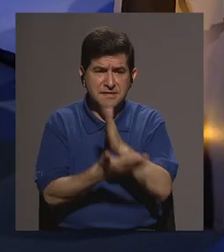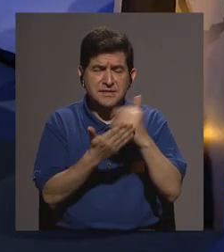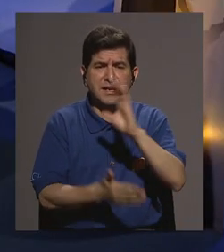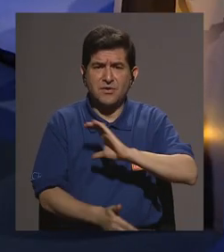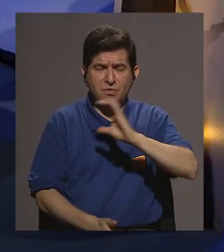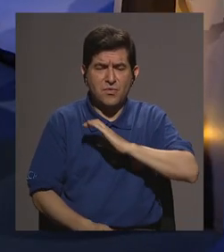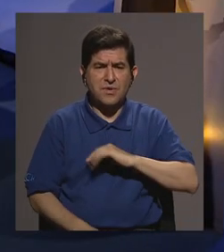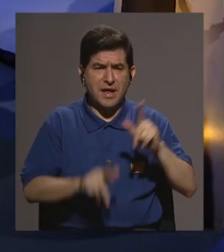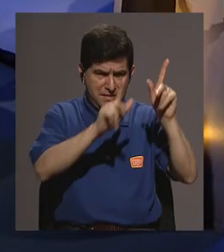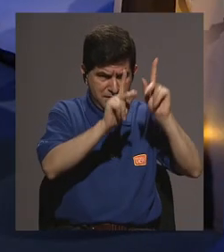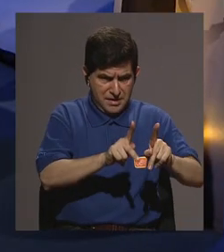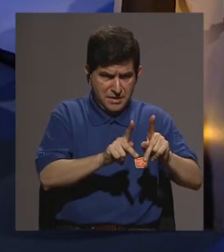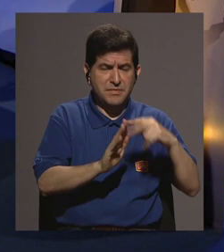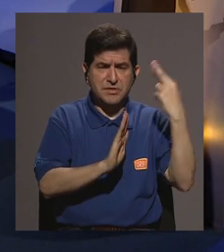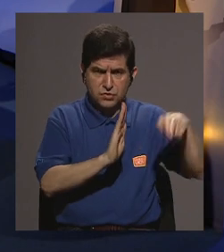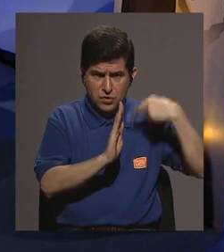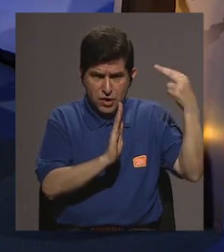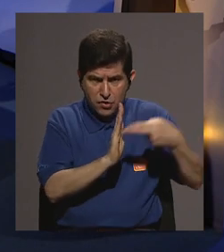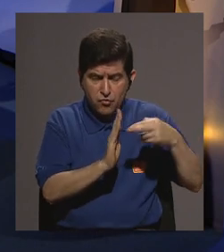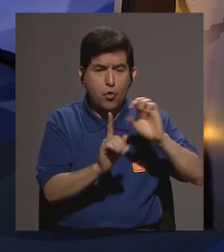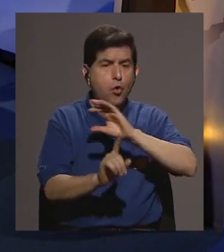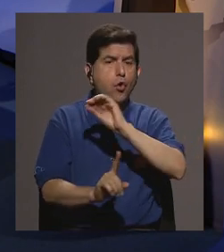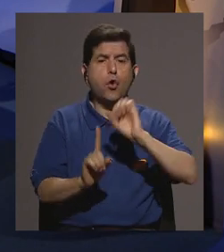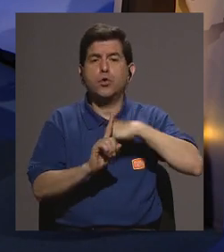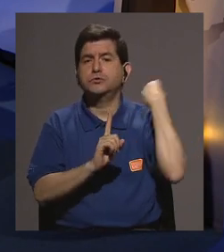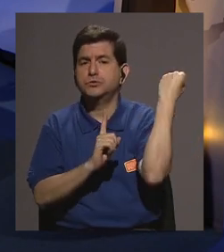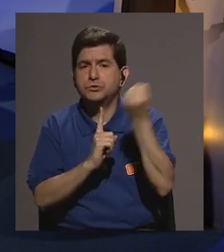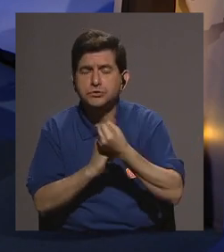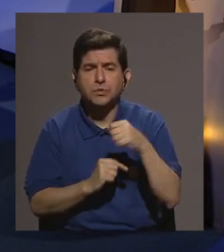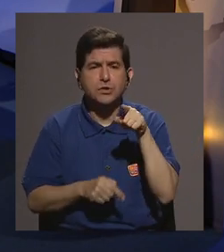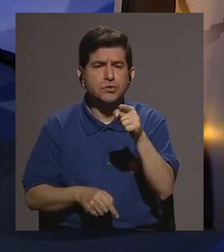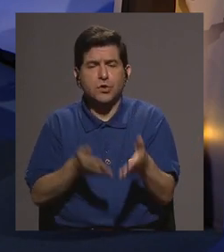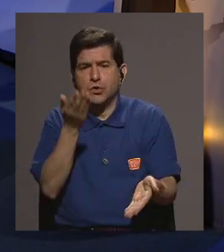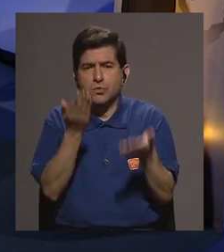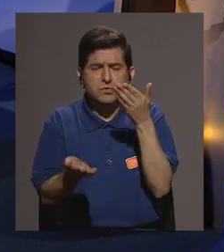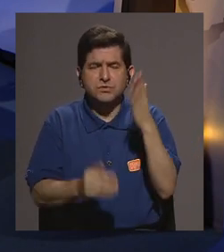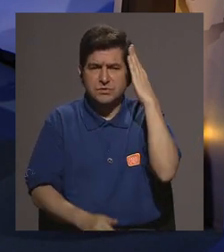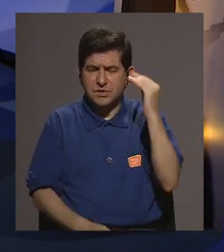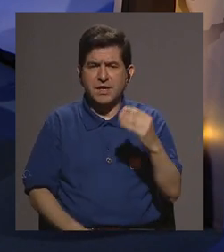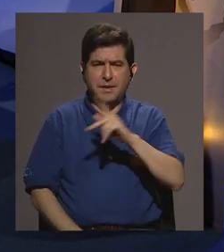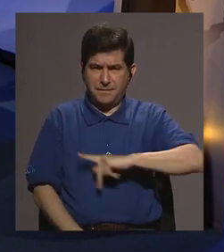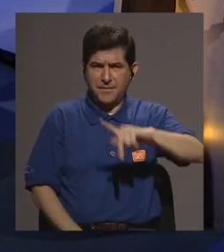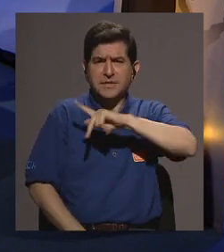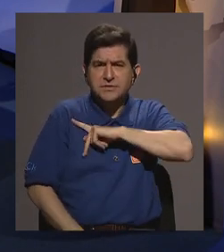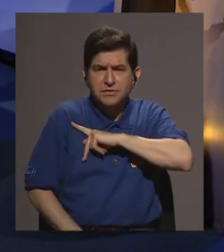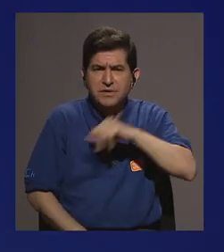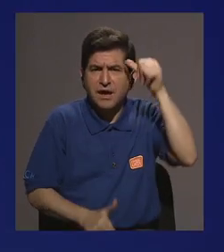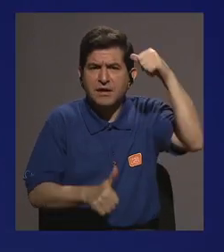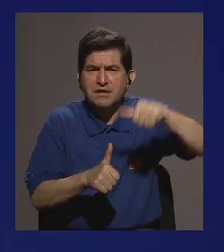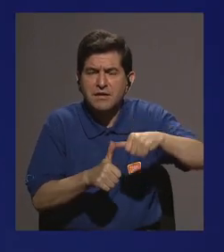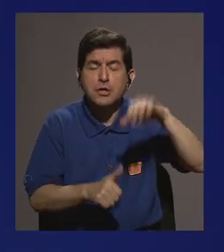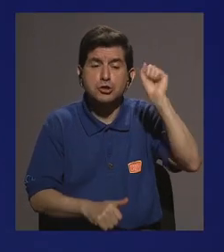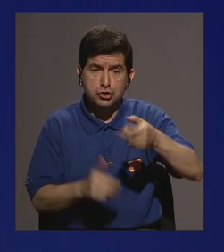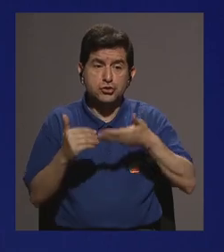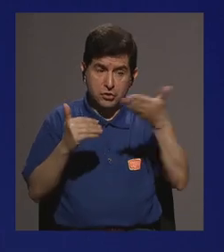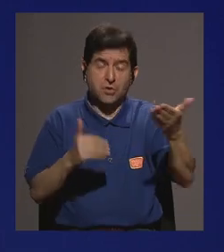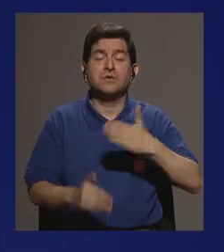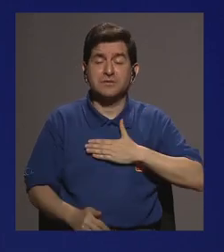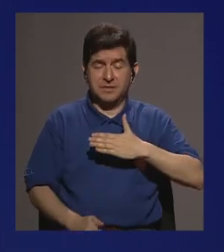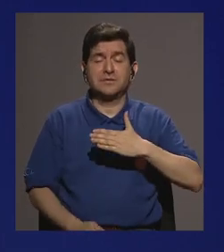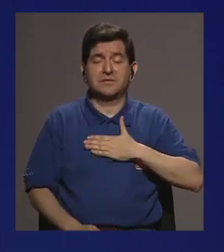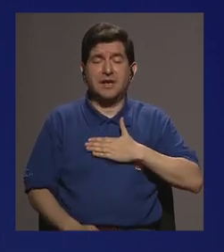alguna rasgos del personaje o de las situaciones algo que te permitiera experiencias personales